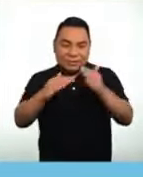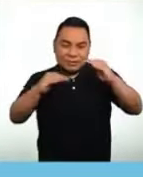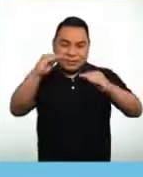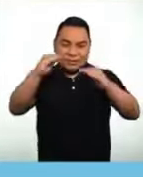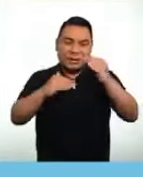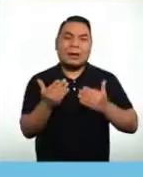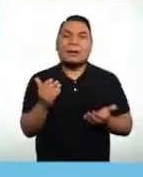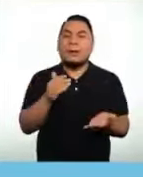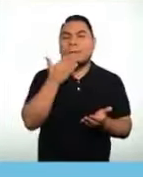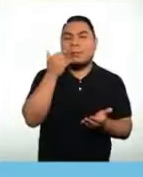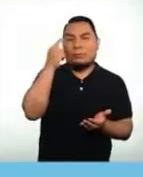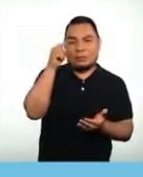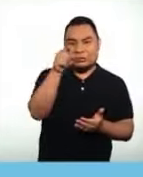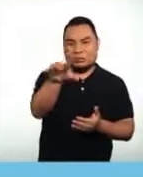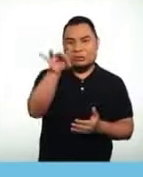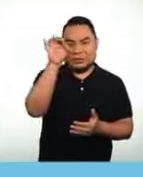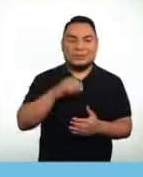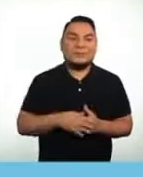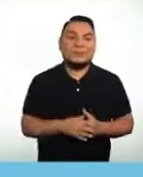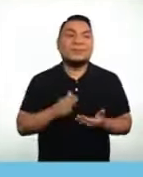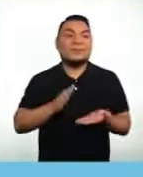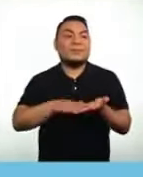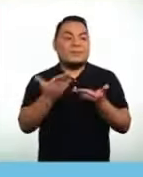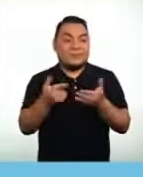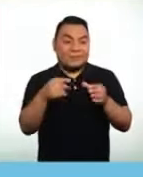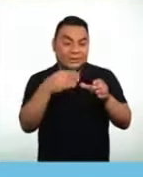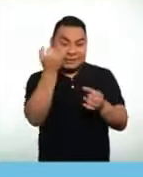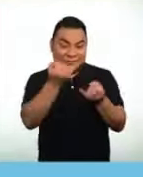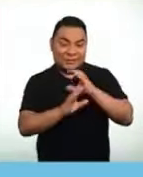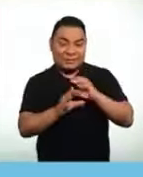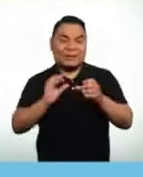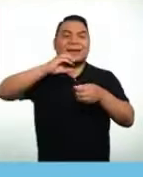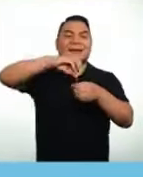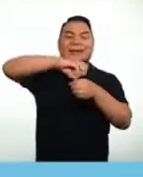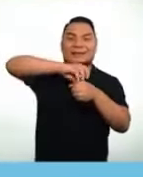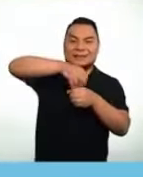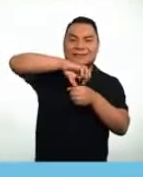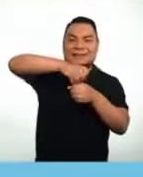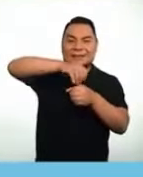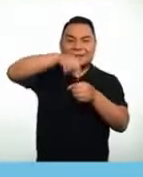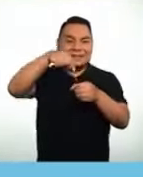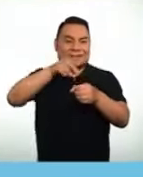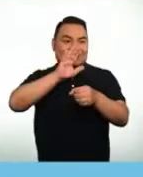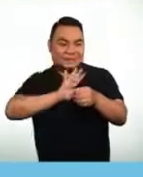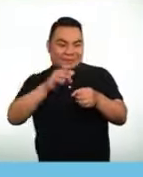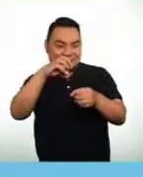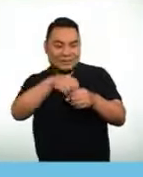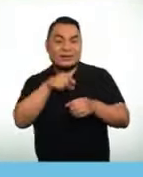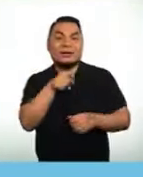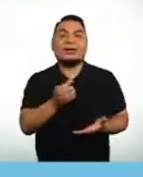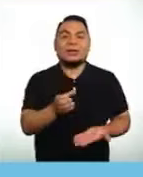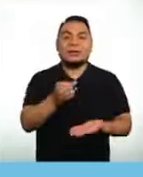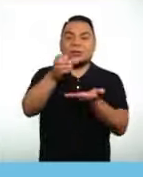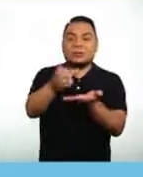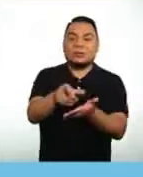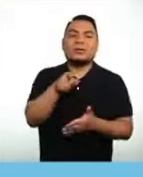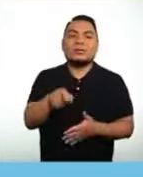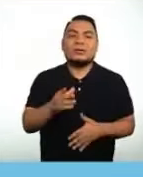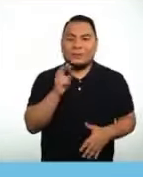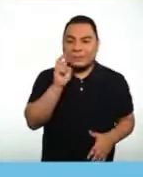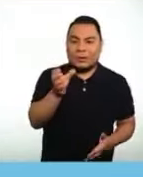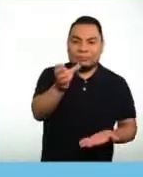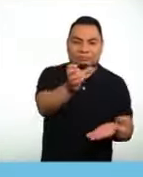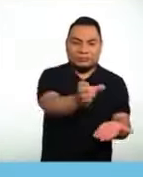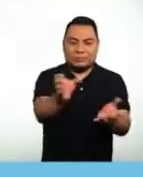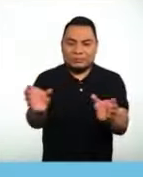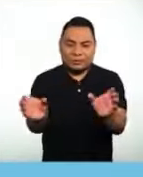el equilibrio que más se les acomode. Luego, cierren las botellas con sus tapas y colóquenlas